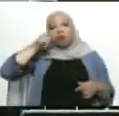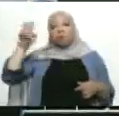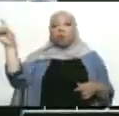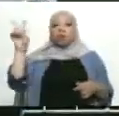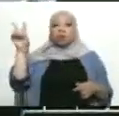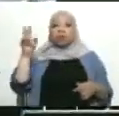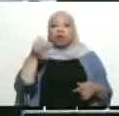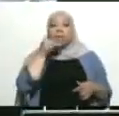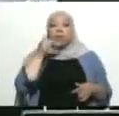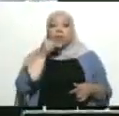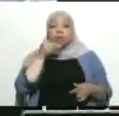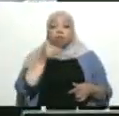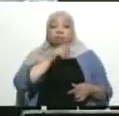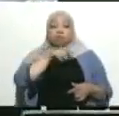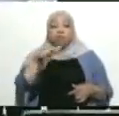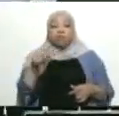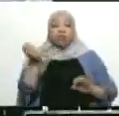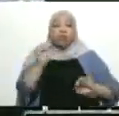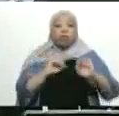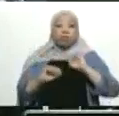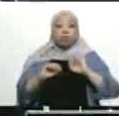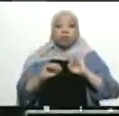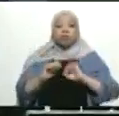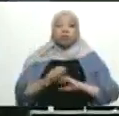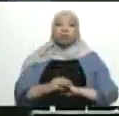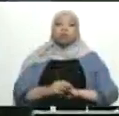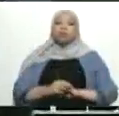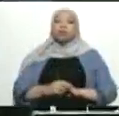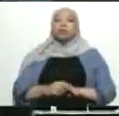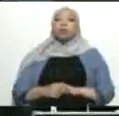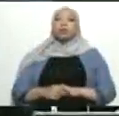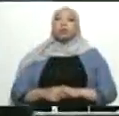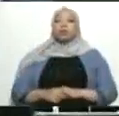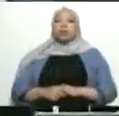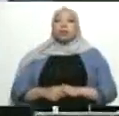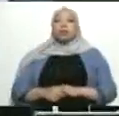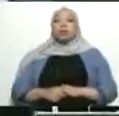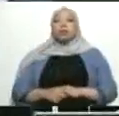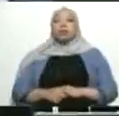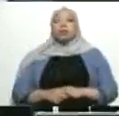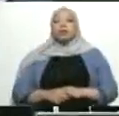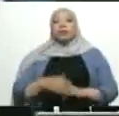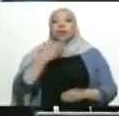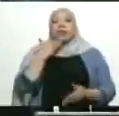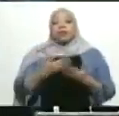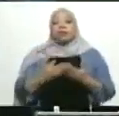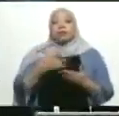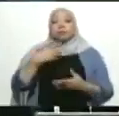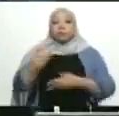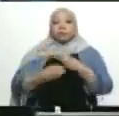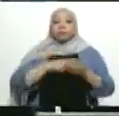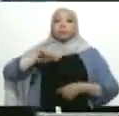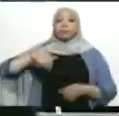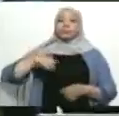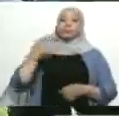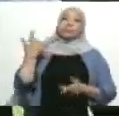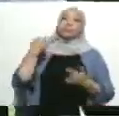Venezuela. Así que, compatriota, se abren las grandes alamedas, como lo decía